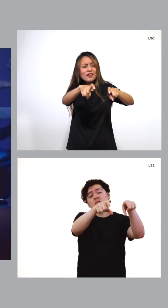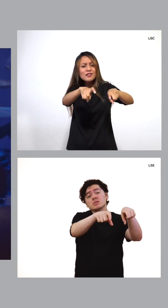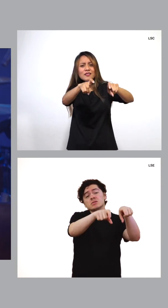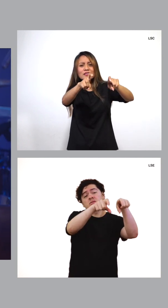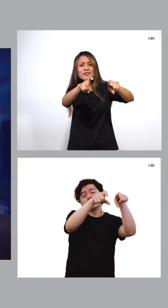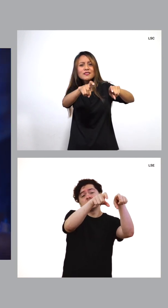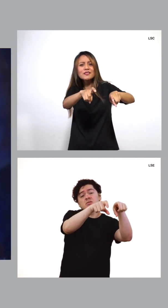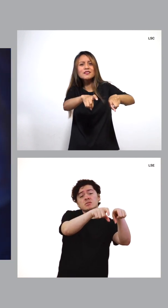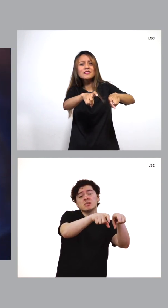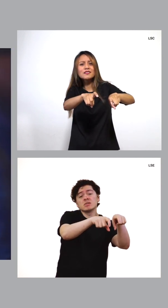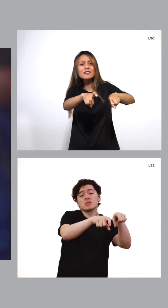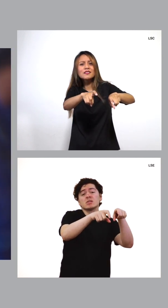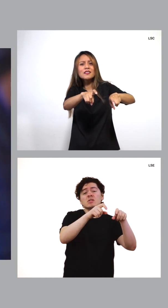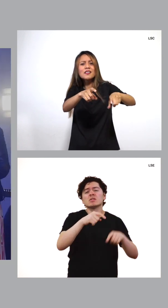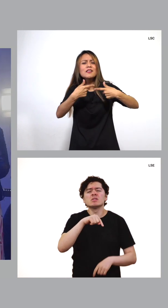emoción, en